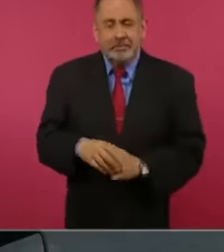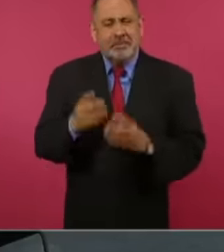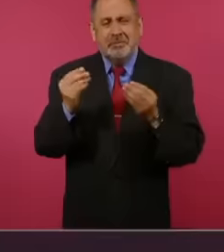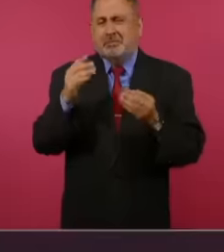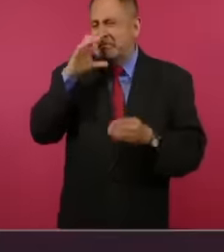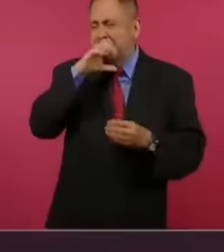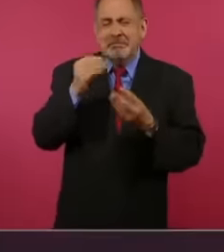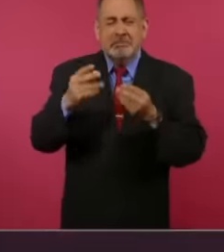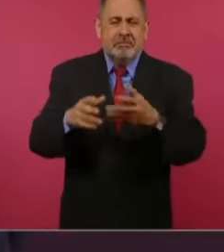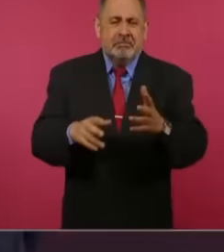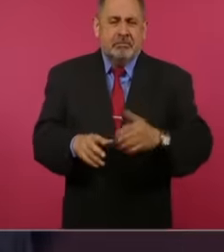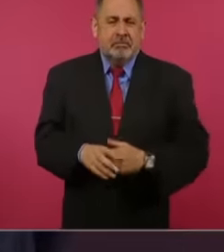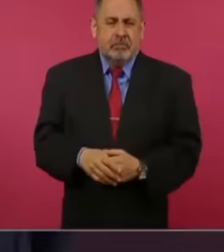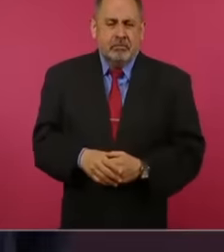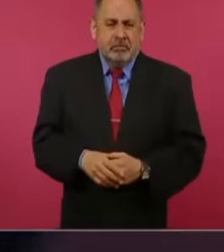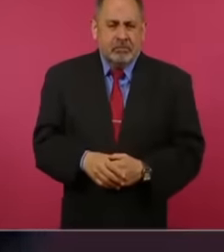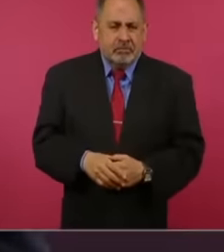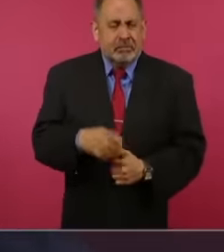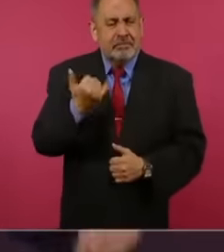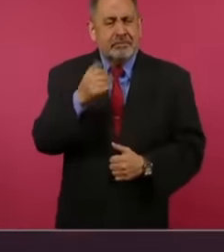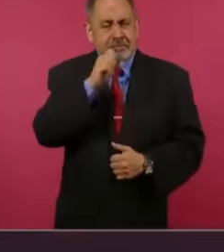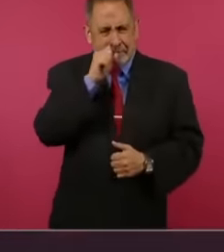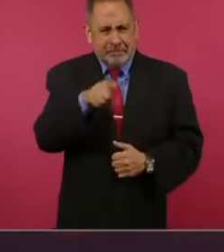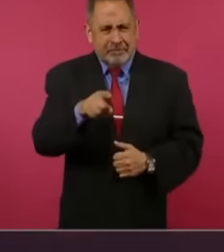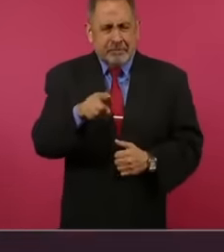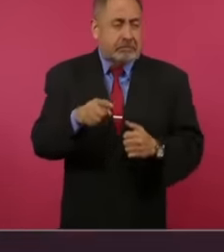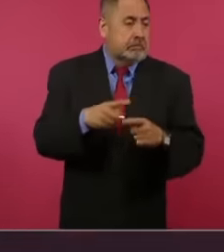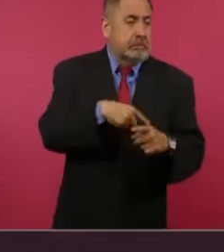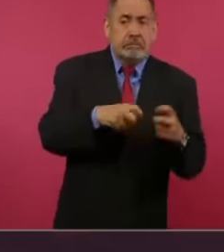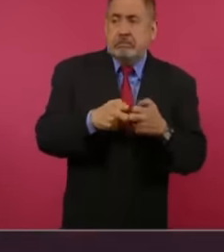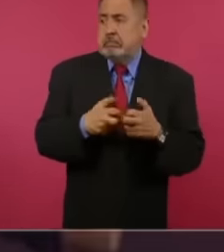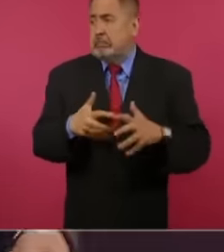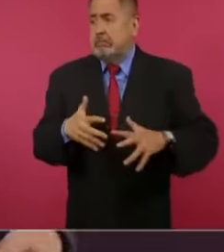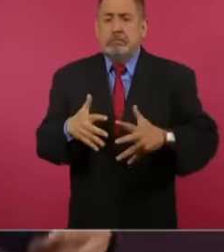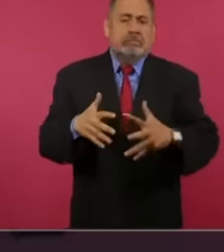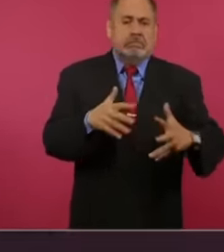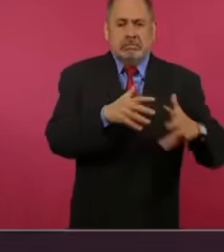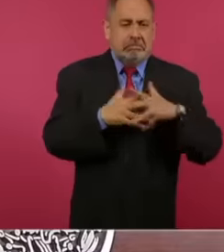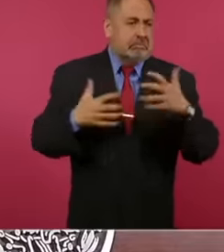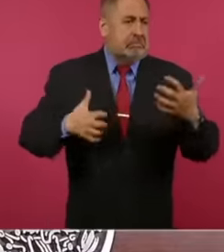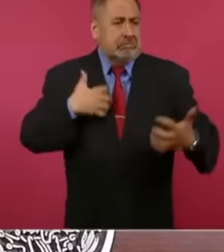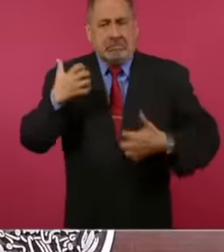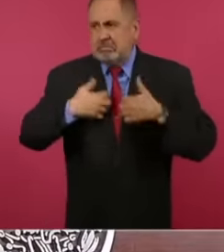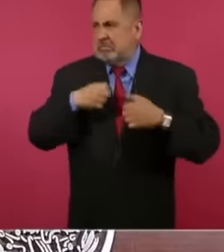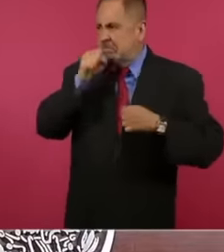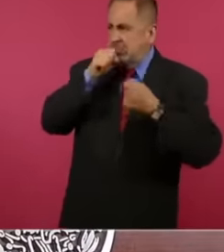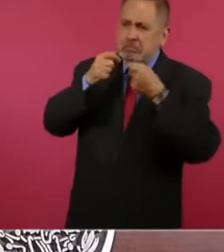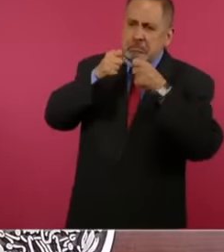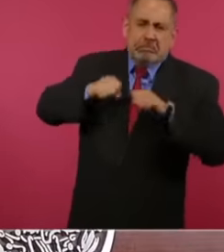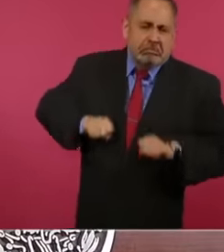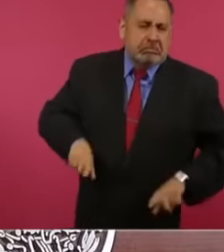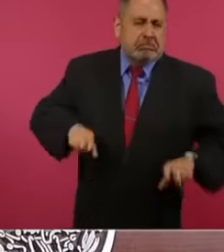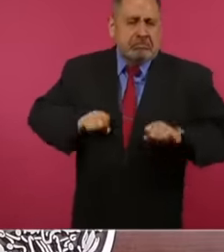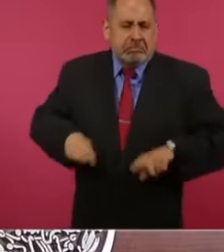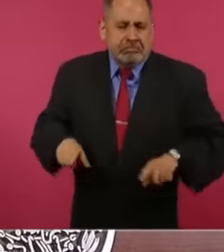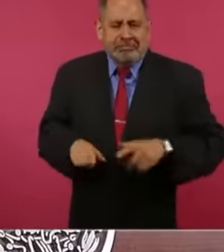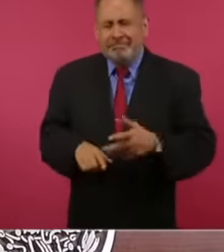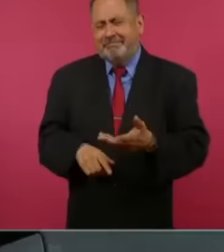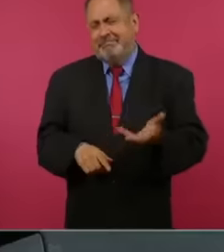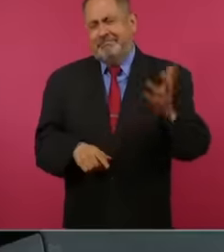revuelto. Se está convirtiendo… Es mucho calor y se ponen nerviosos y se enojan y… ¿Pero quién?